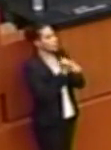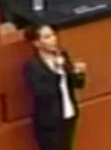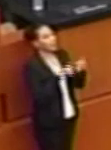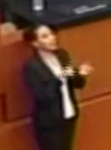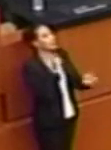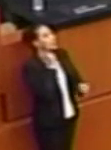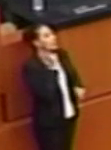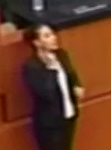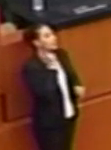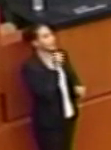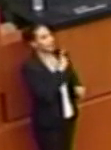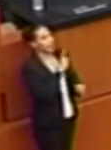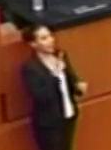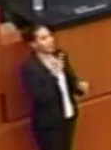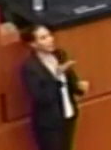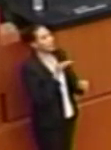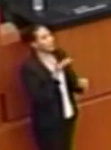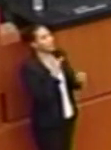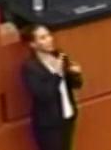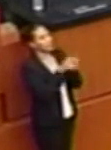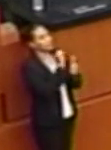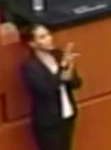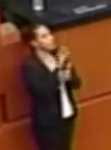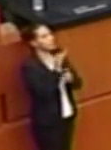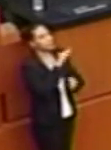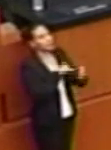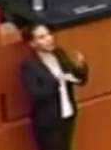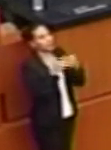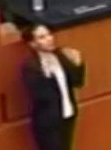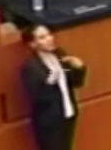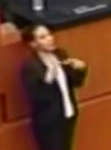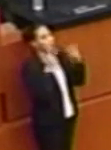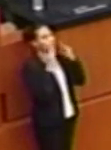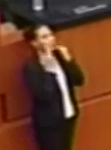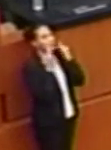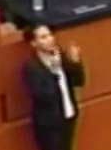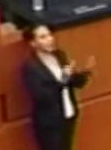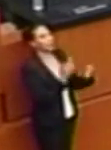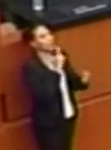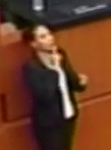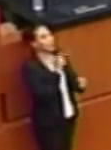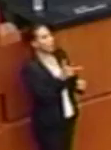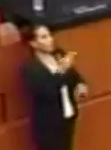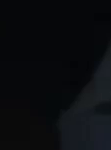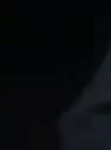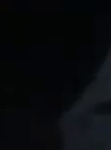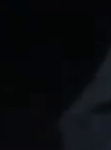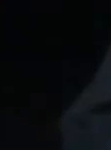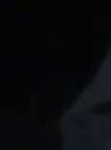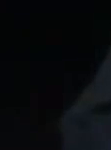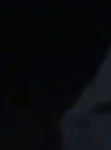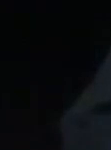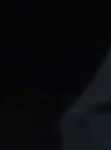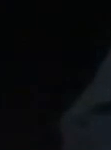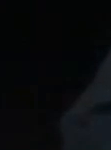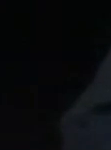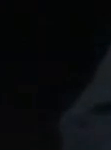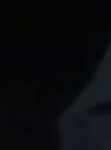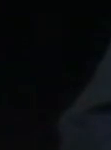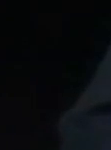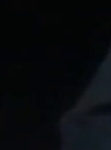Legislativa, acercar estos insumos para generar los mejores productos